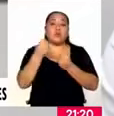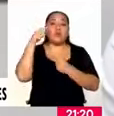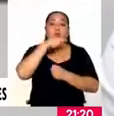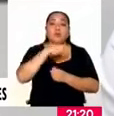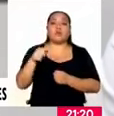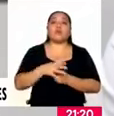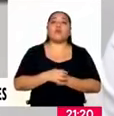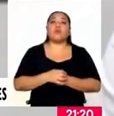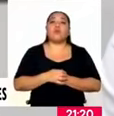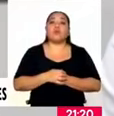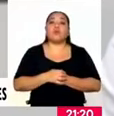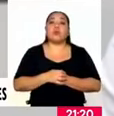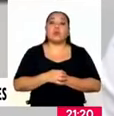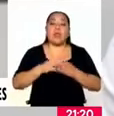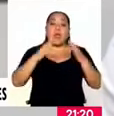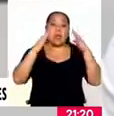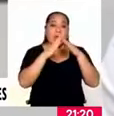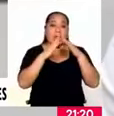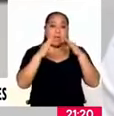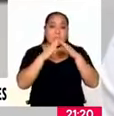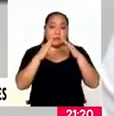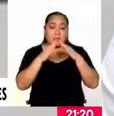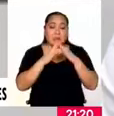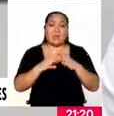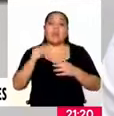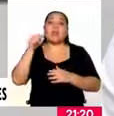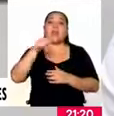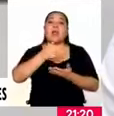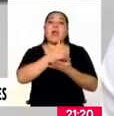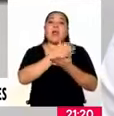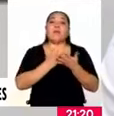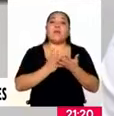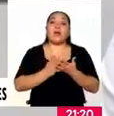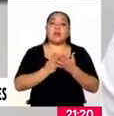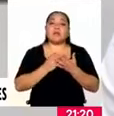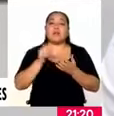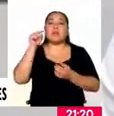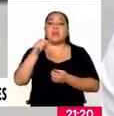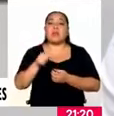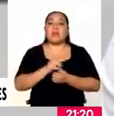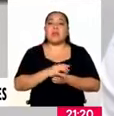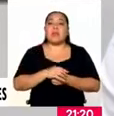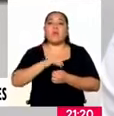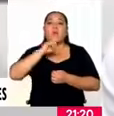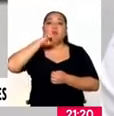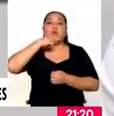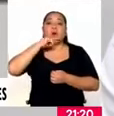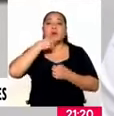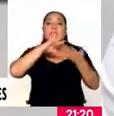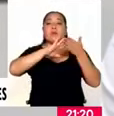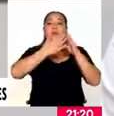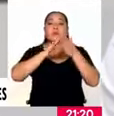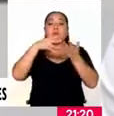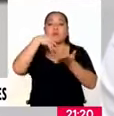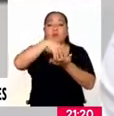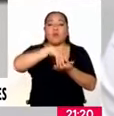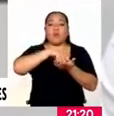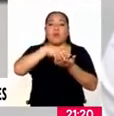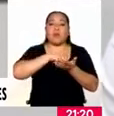sector vivienda y del sector relacionado con mujeres y poblaciones